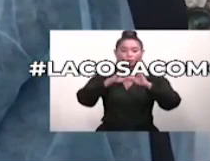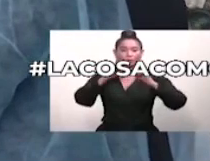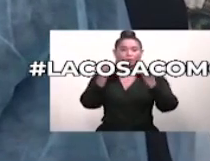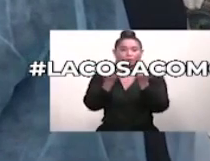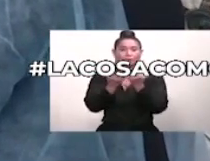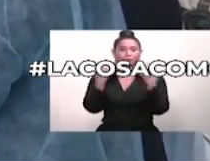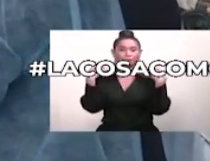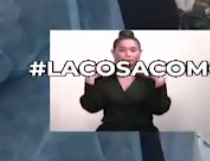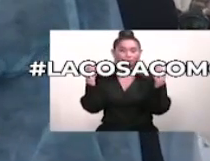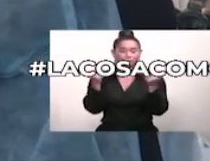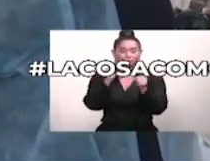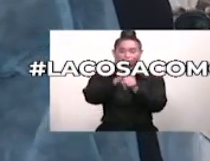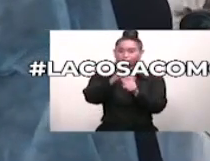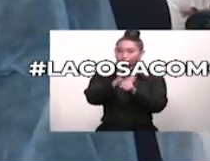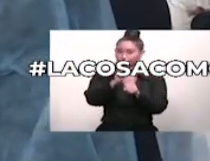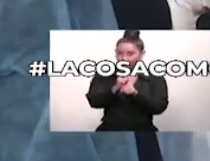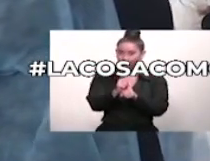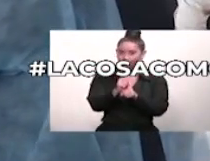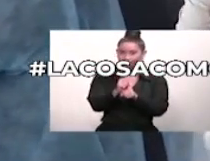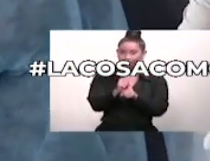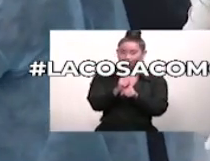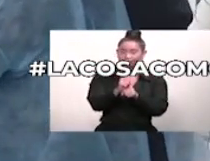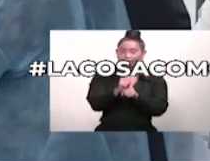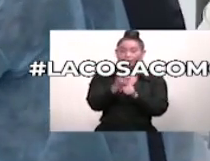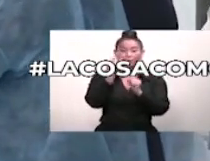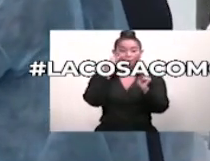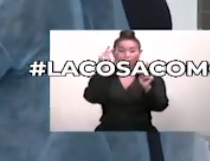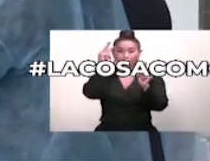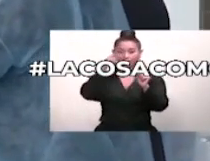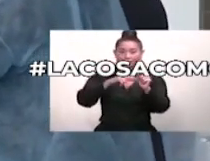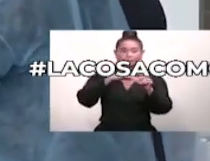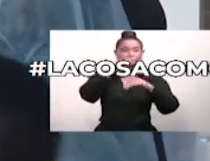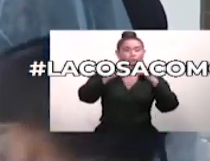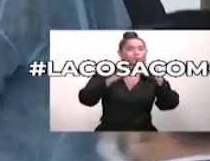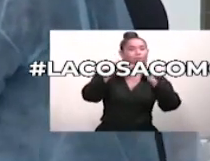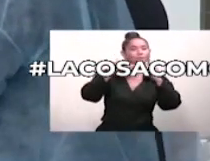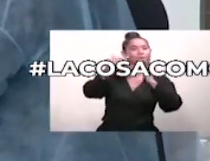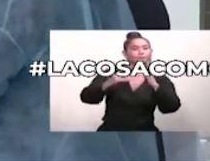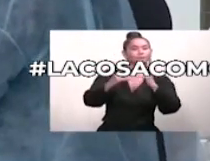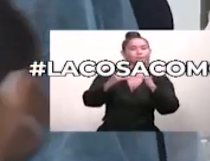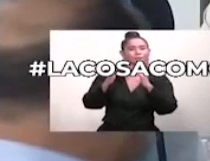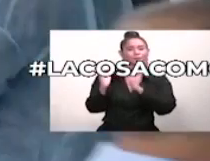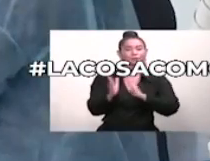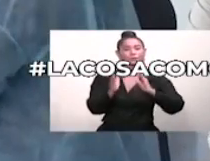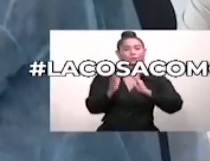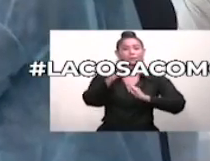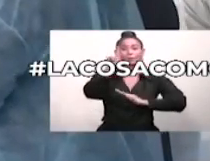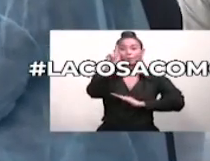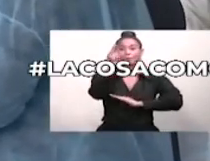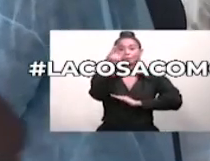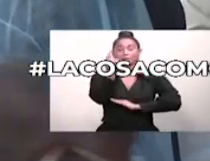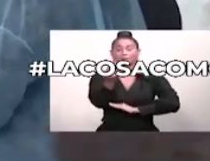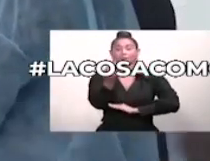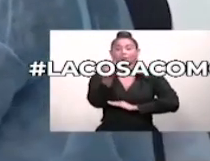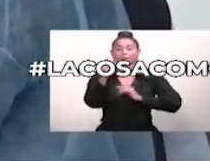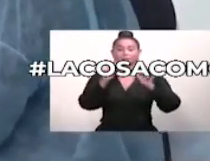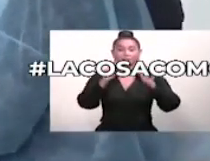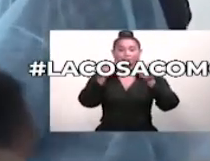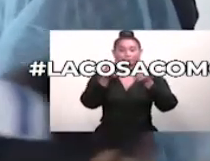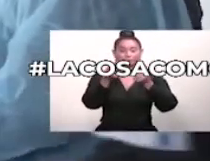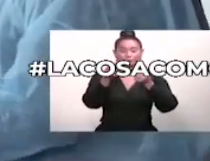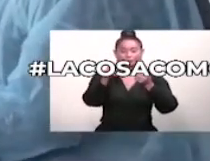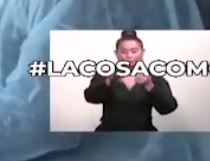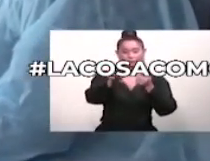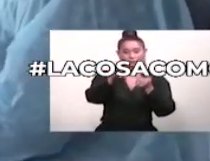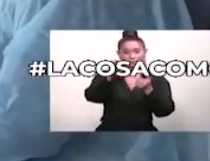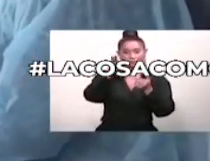Validamos el paso a paso que se llevará a cabo. En un primer paso, se procede